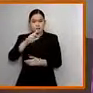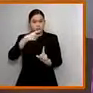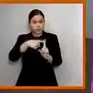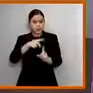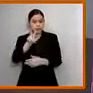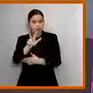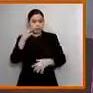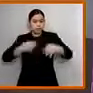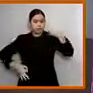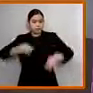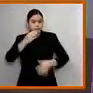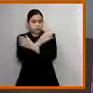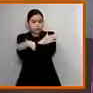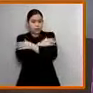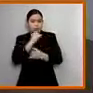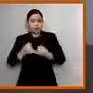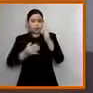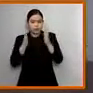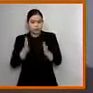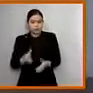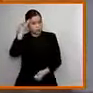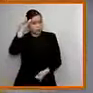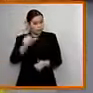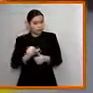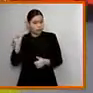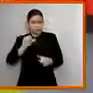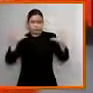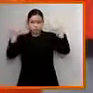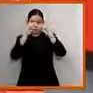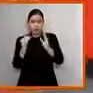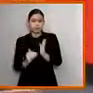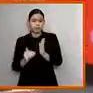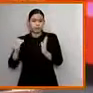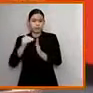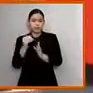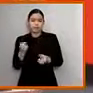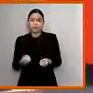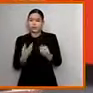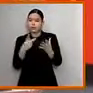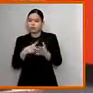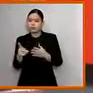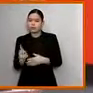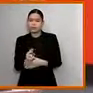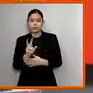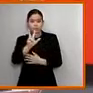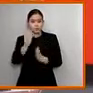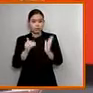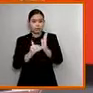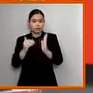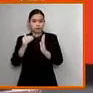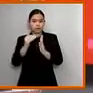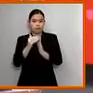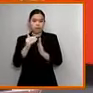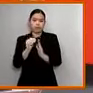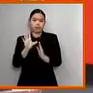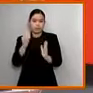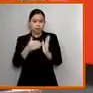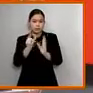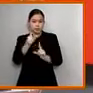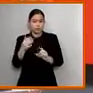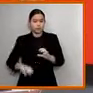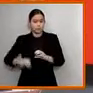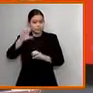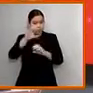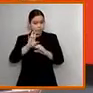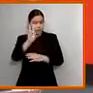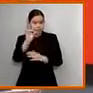Muchas felicidades. Jugadores, les recuerdo que hoy es noche millonaria y se encuentran en juego 3.500.000 lempiras y con su jugable en